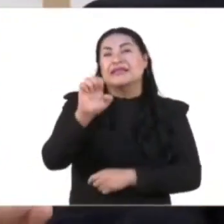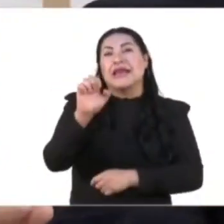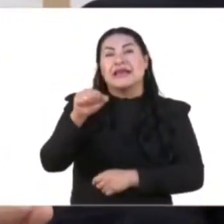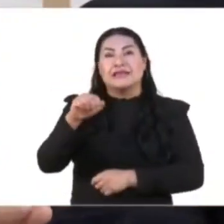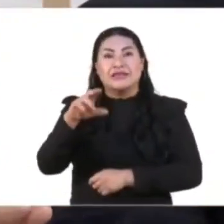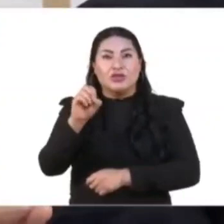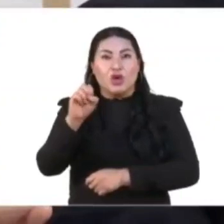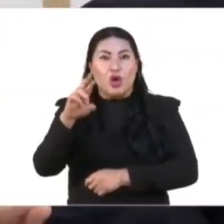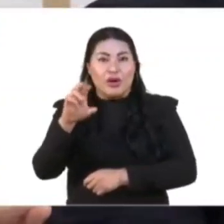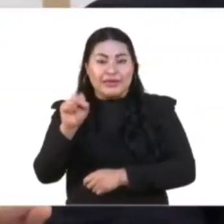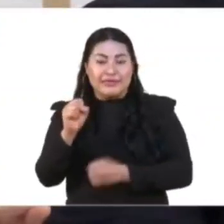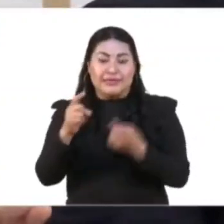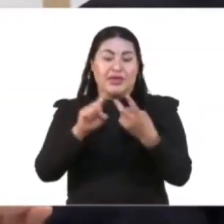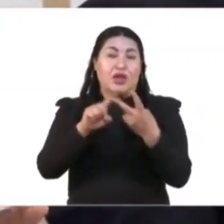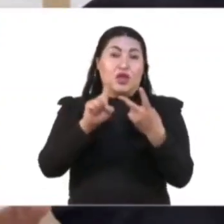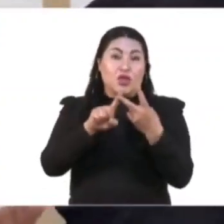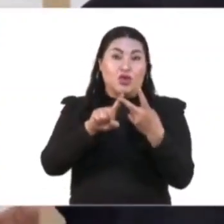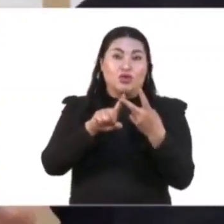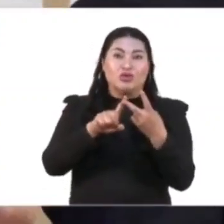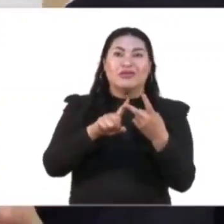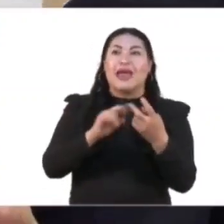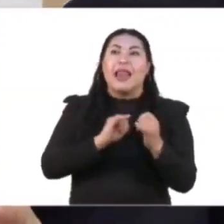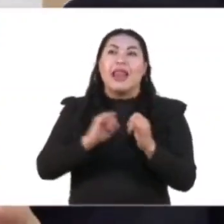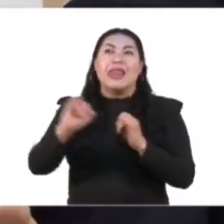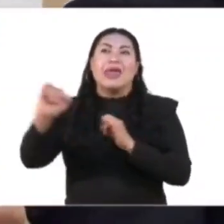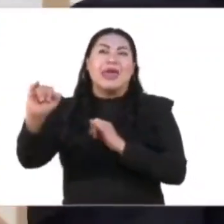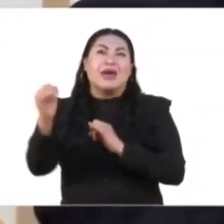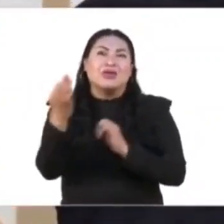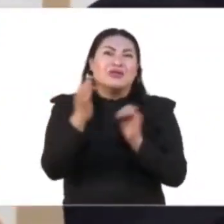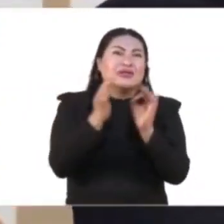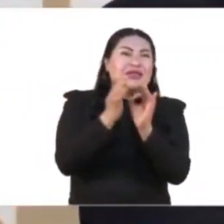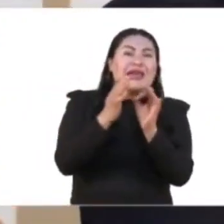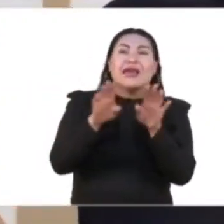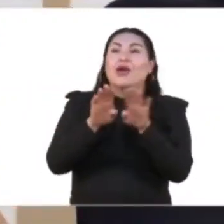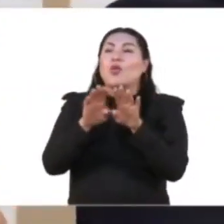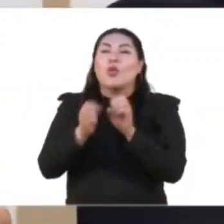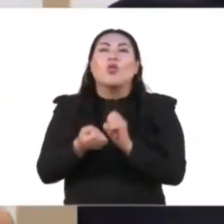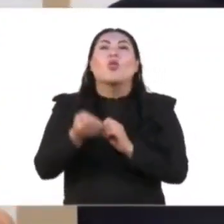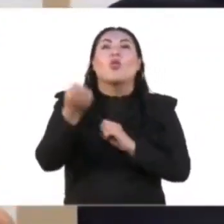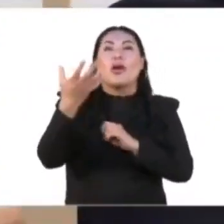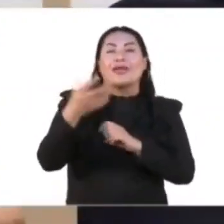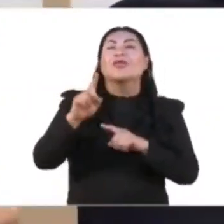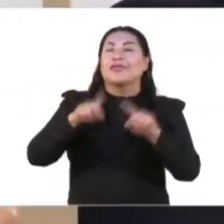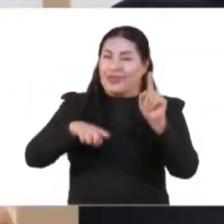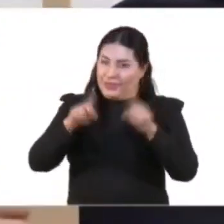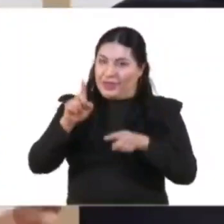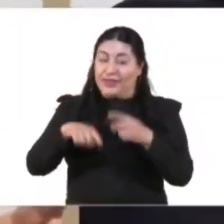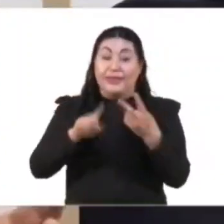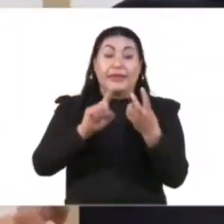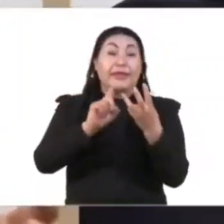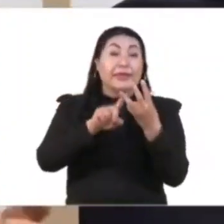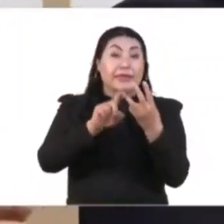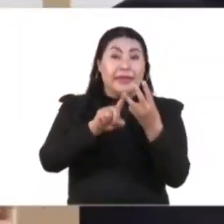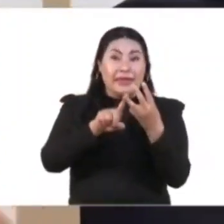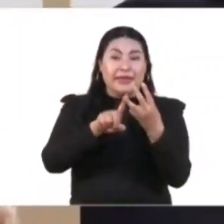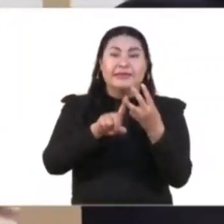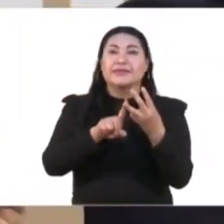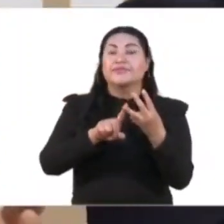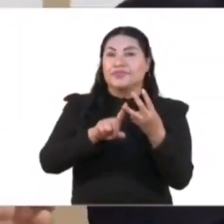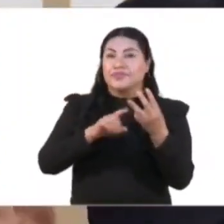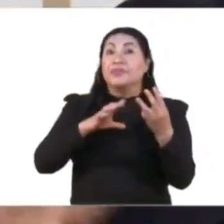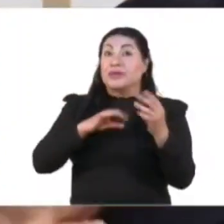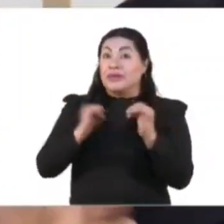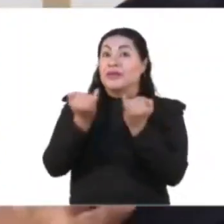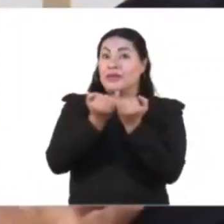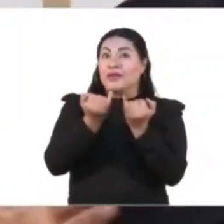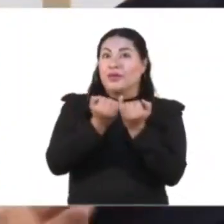Número 2, la distancia del epicentro calculado a las ciudades que van a ser alertadas. Y número 3, sí se toma en